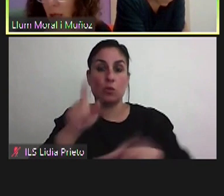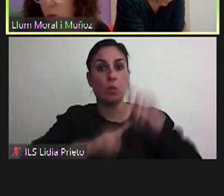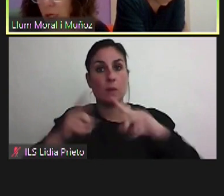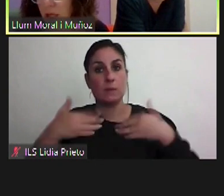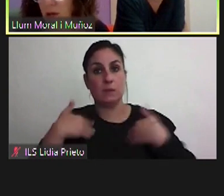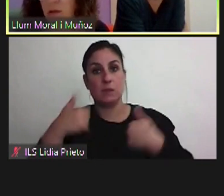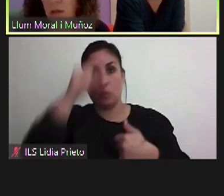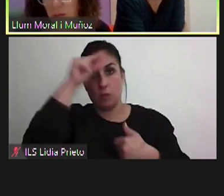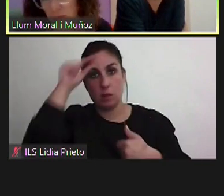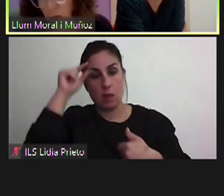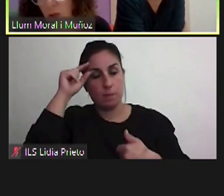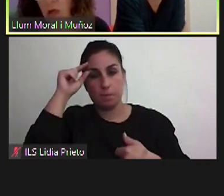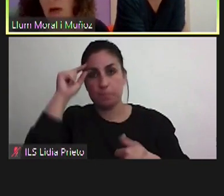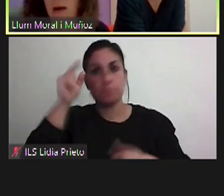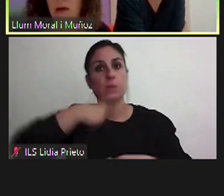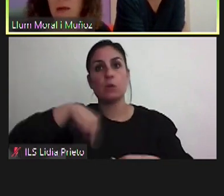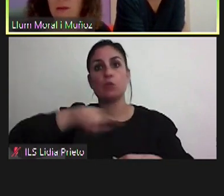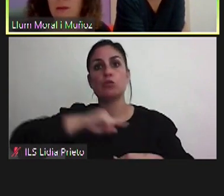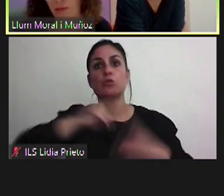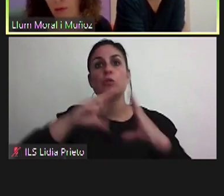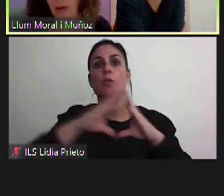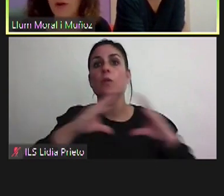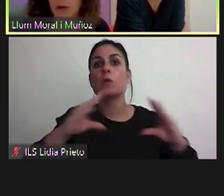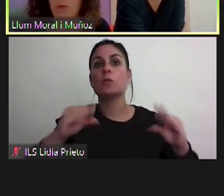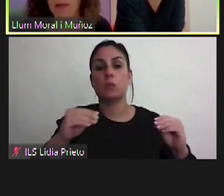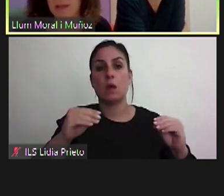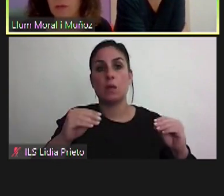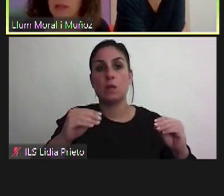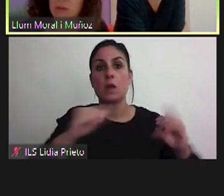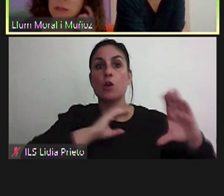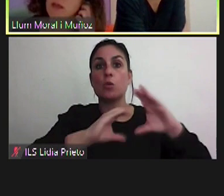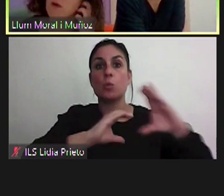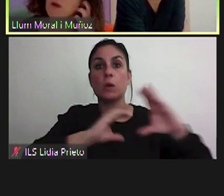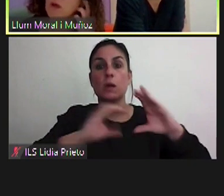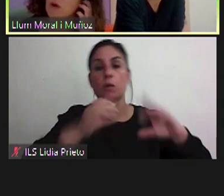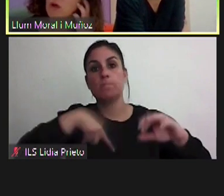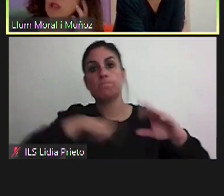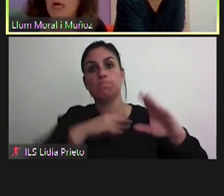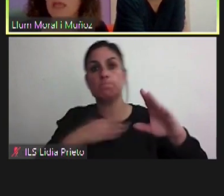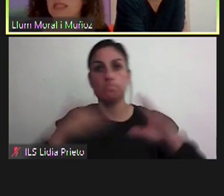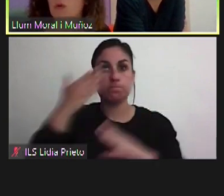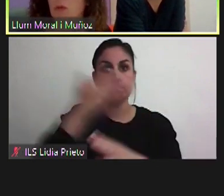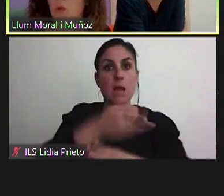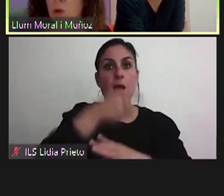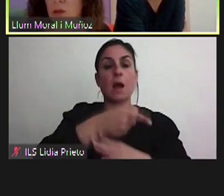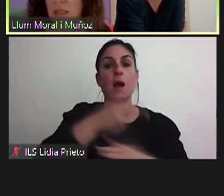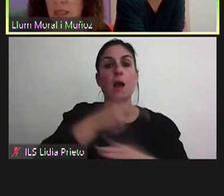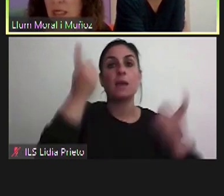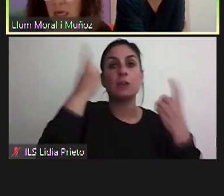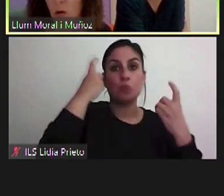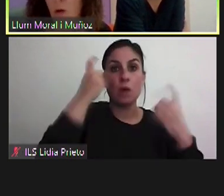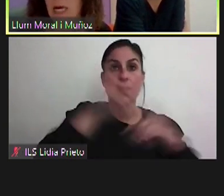la Facultad de Comunicación, ¿no?, vamos a formarnos, a compartir un espacio con los estudiantes del último